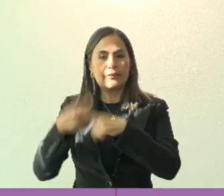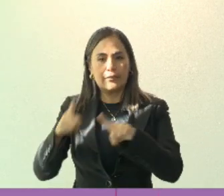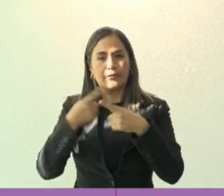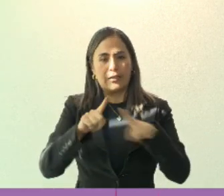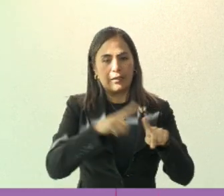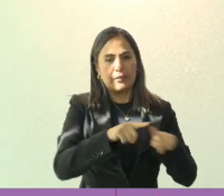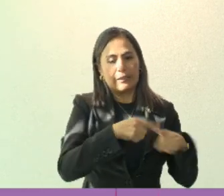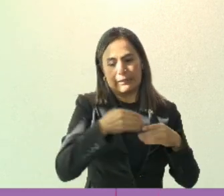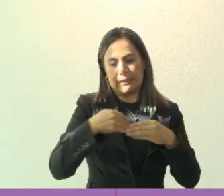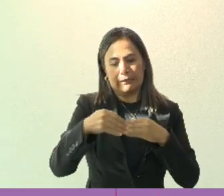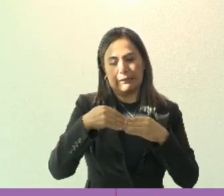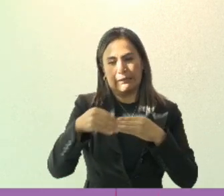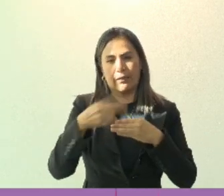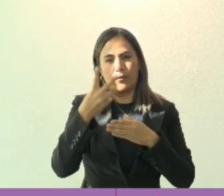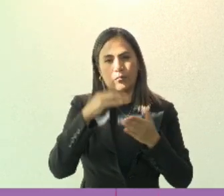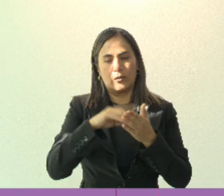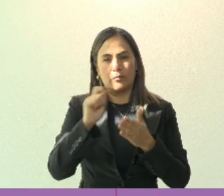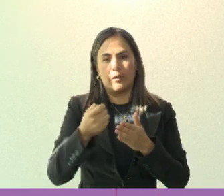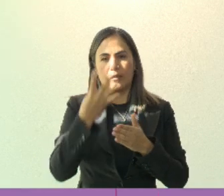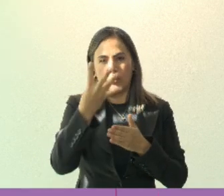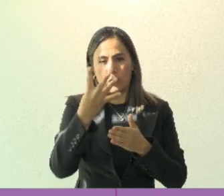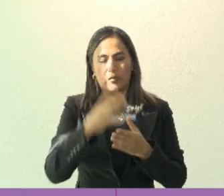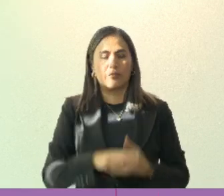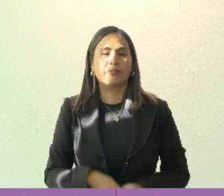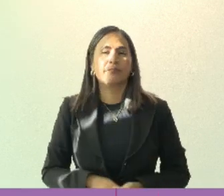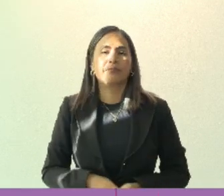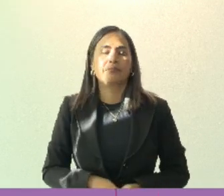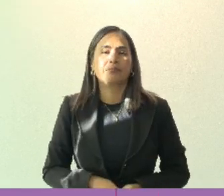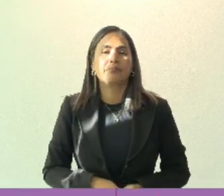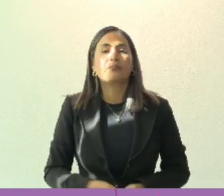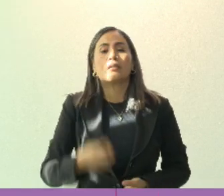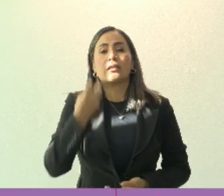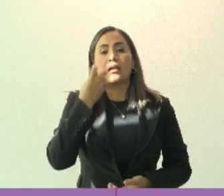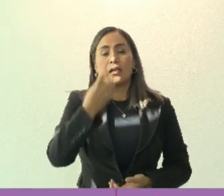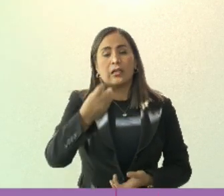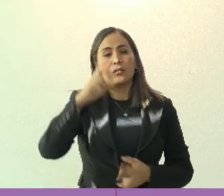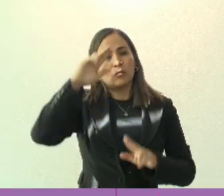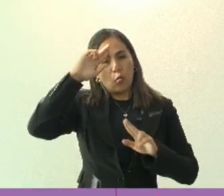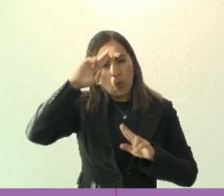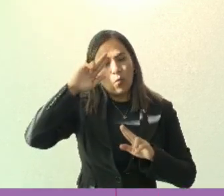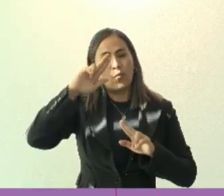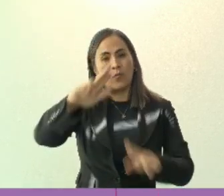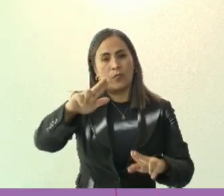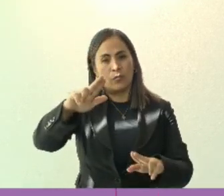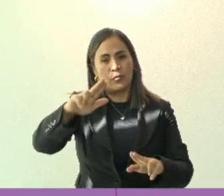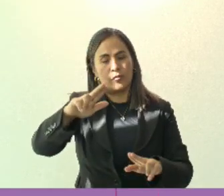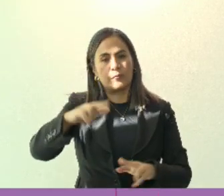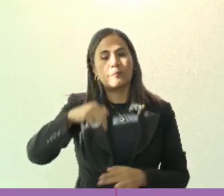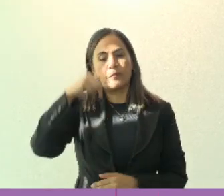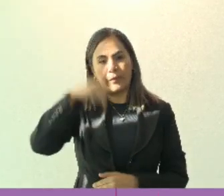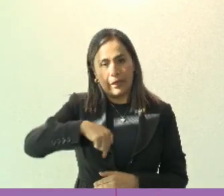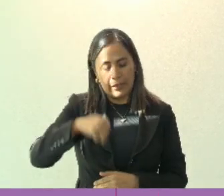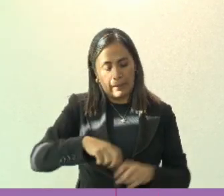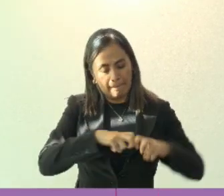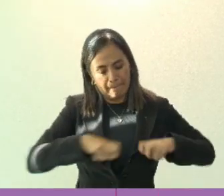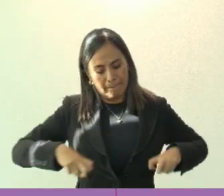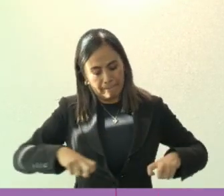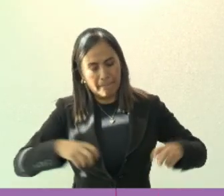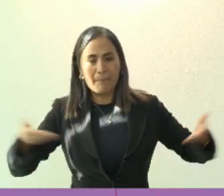año 2024. Para ello, tengo el honor de presentar aquí a los